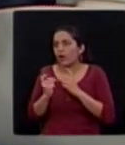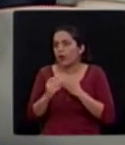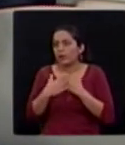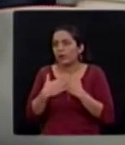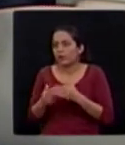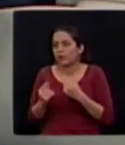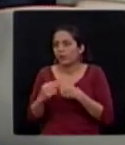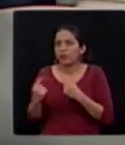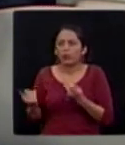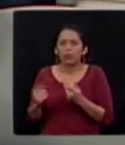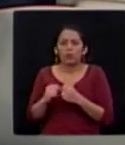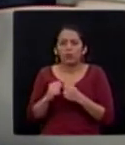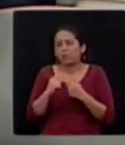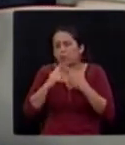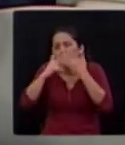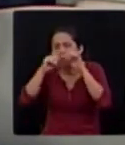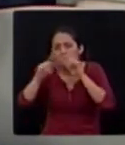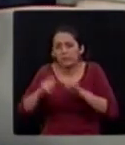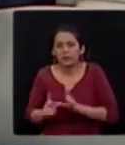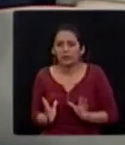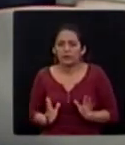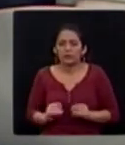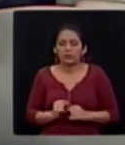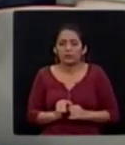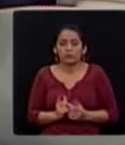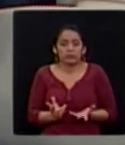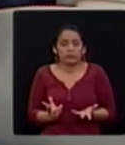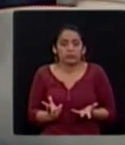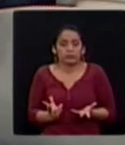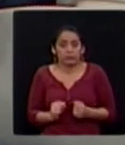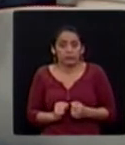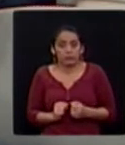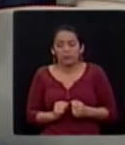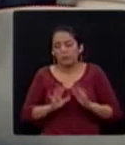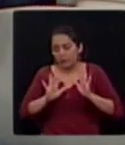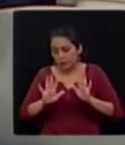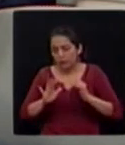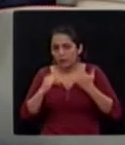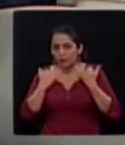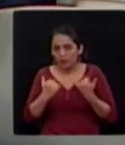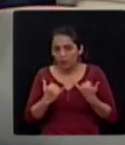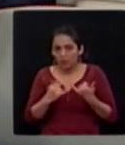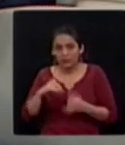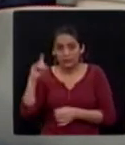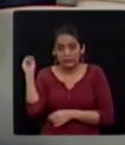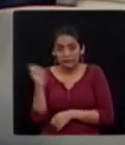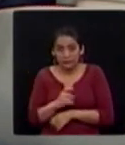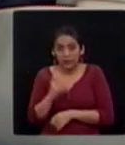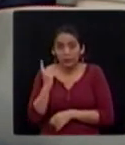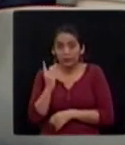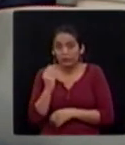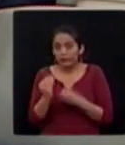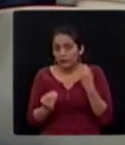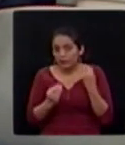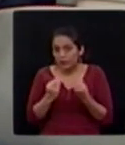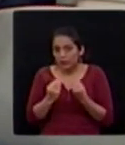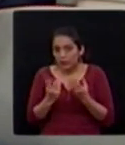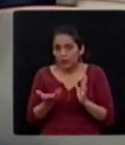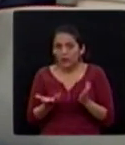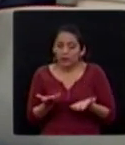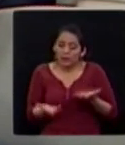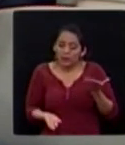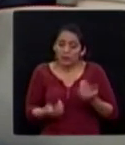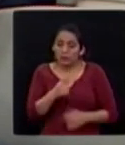activos. Aquí puede haber una concurrencia de delitos, pero por eso mismo, aquí no es suficiente con que el vicepresidente de